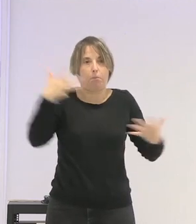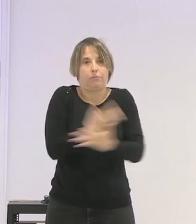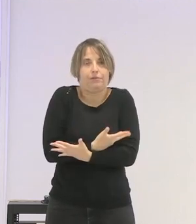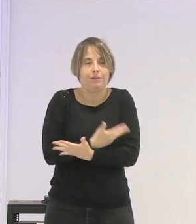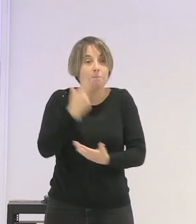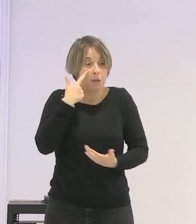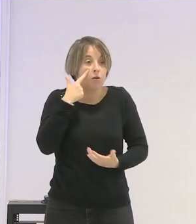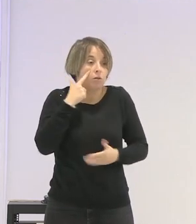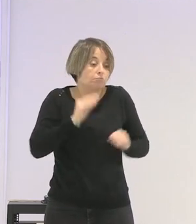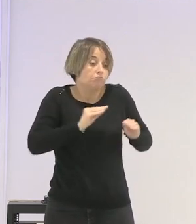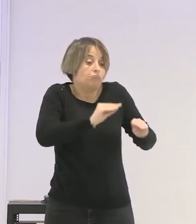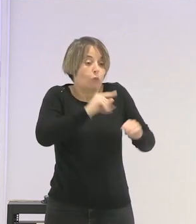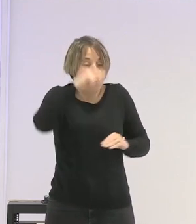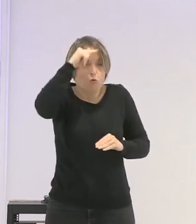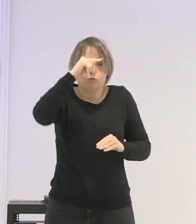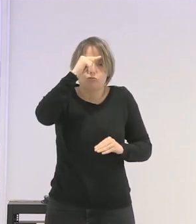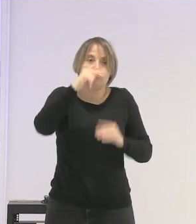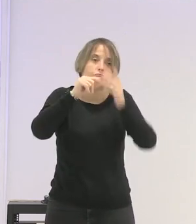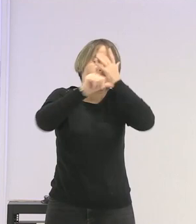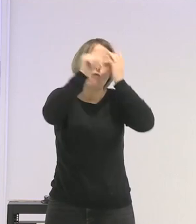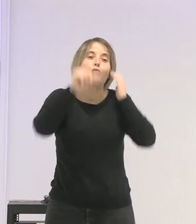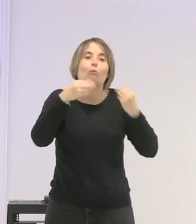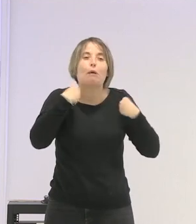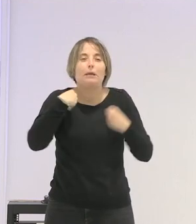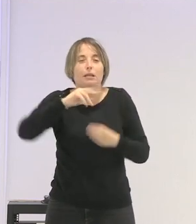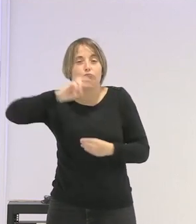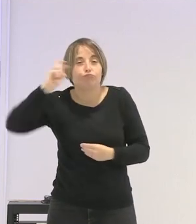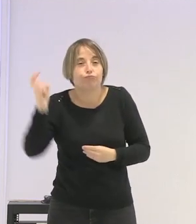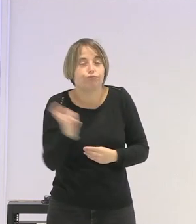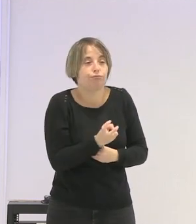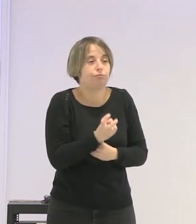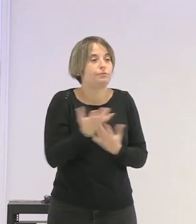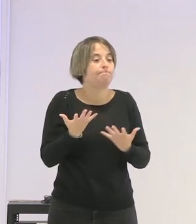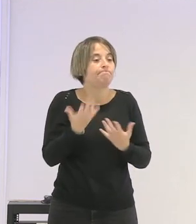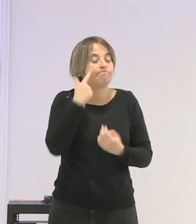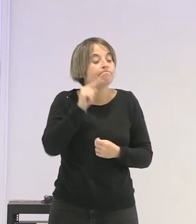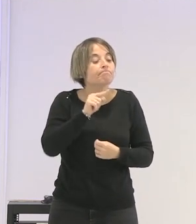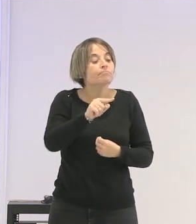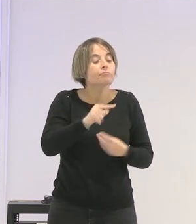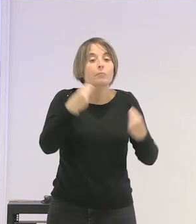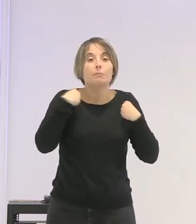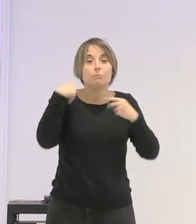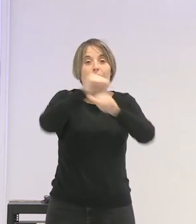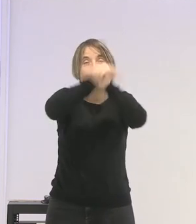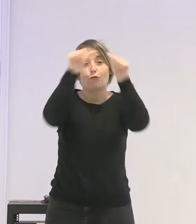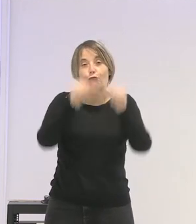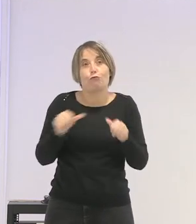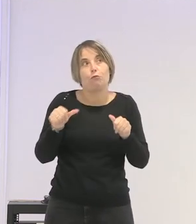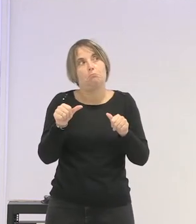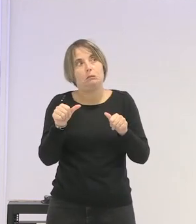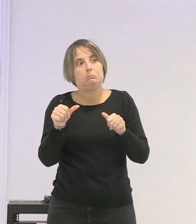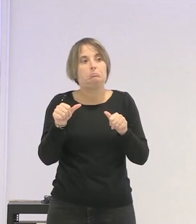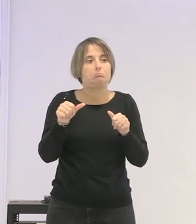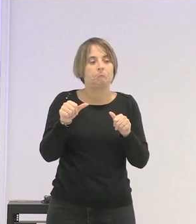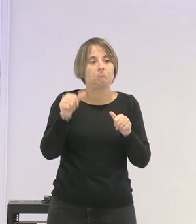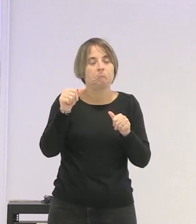que están ahí. Digamos que hay una pluralidad de formas de vivir hoy día y que una de esas formas de vivir es pensar que